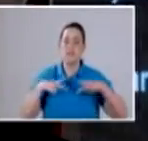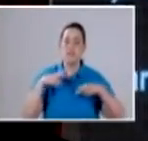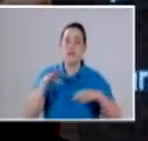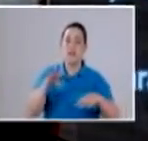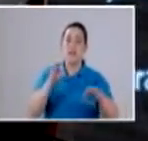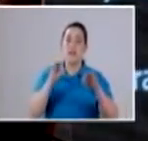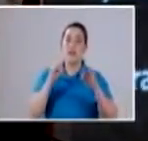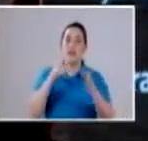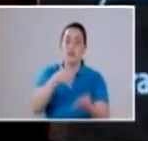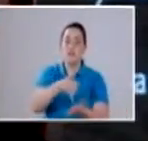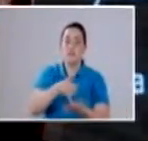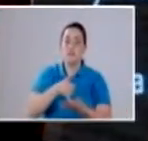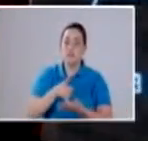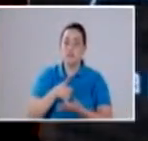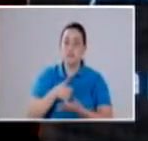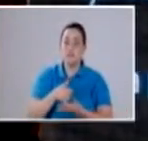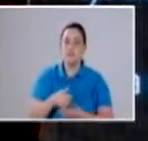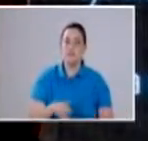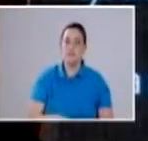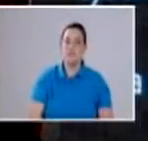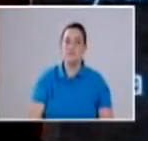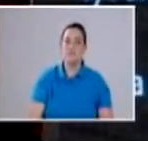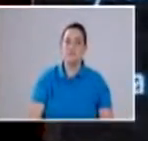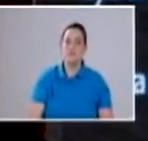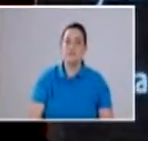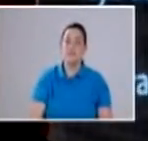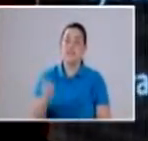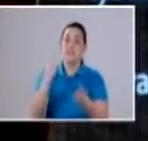que viene como consecuencia de agradar a Dios?